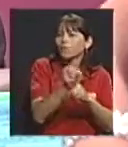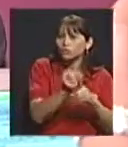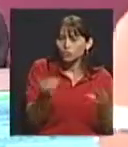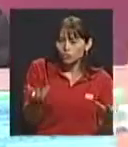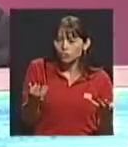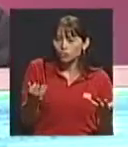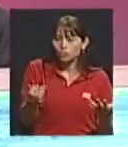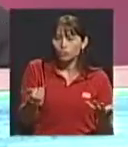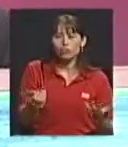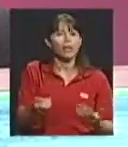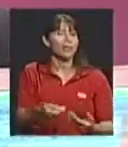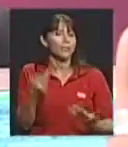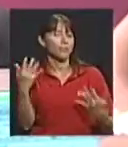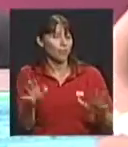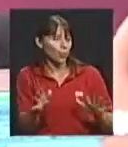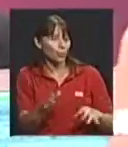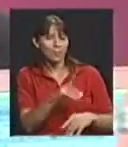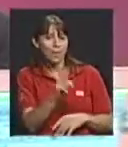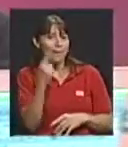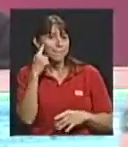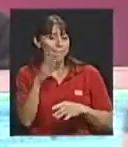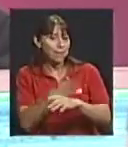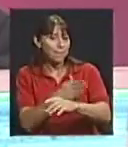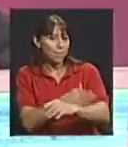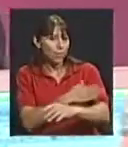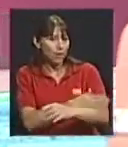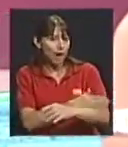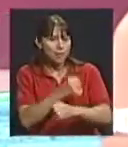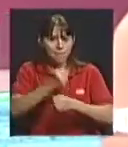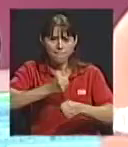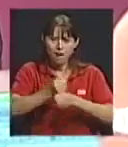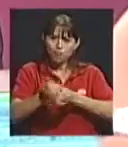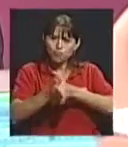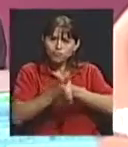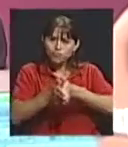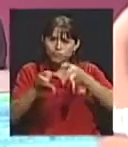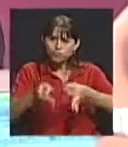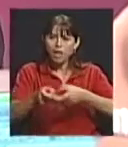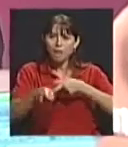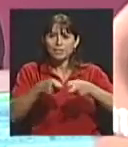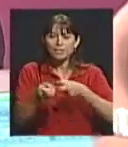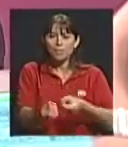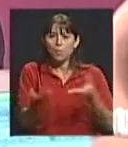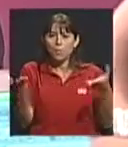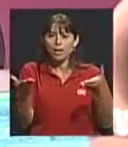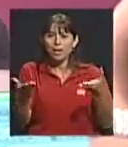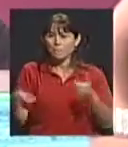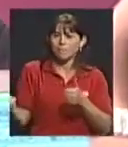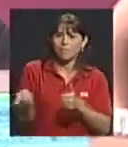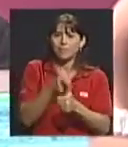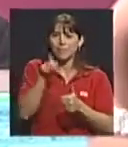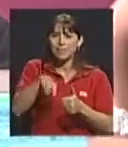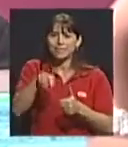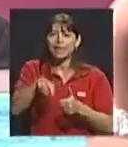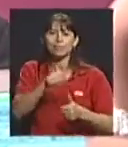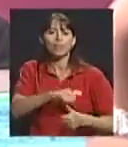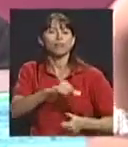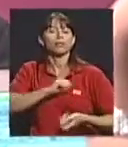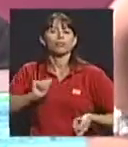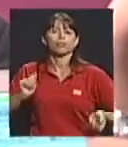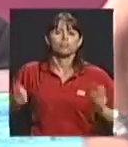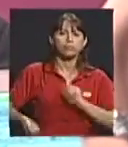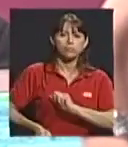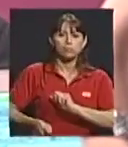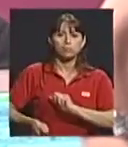argumentan esto tienen os propósitos para mej para mejorar la eficiencia en la administración pública necesitamos Antes que nada un cambio de actitud por